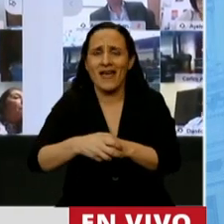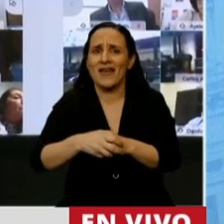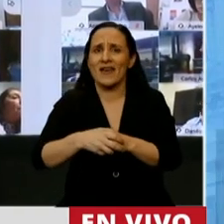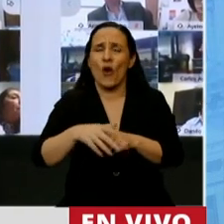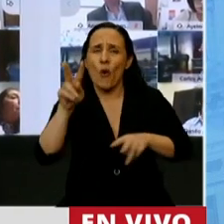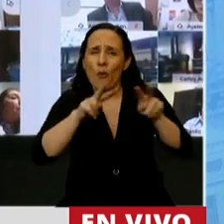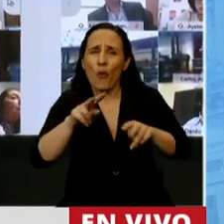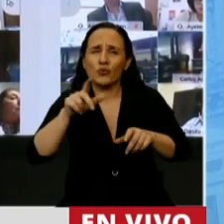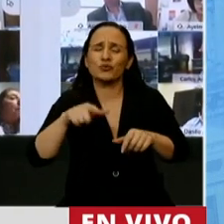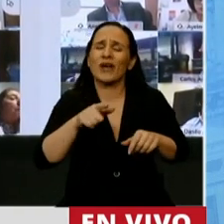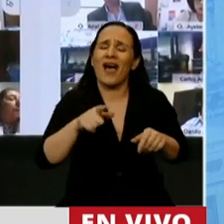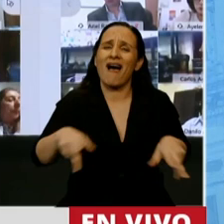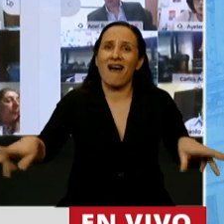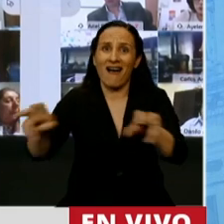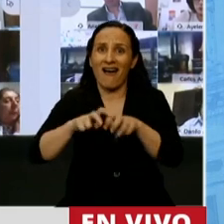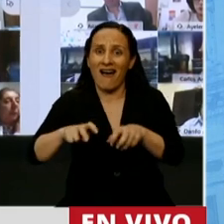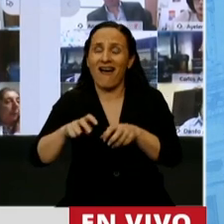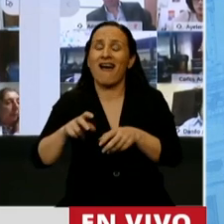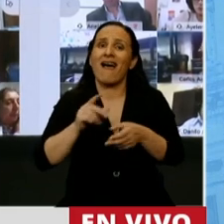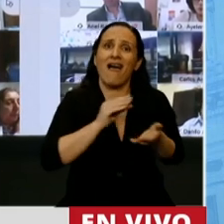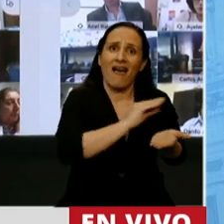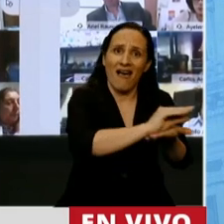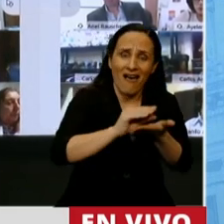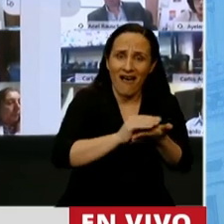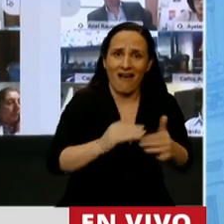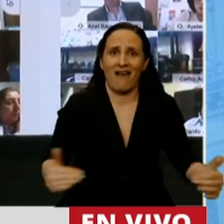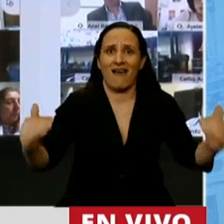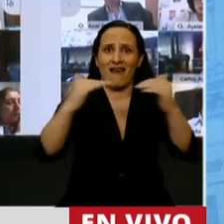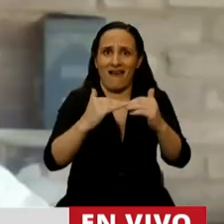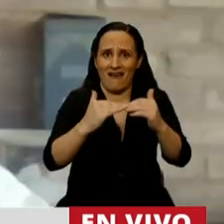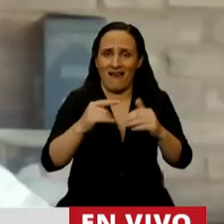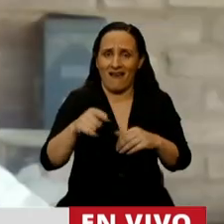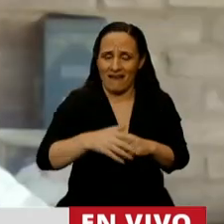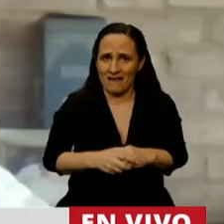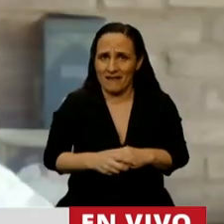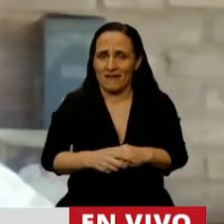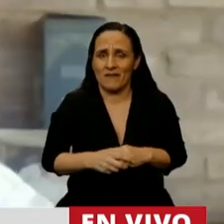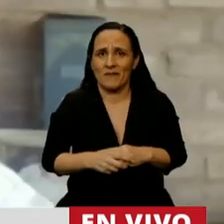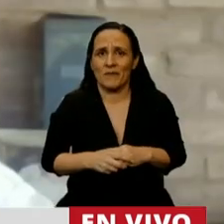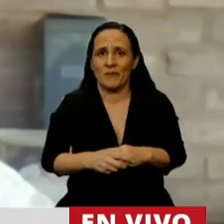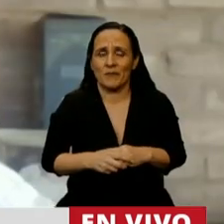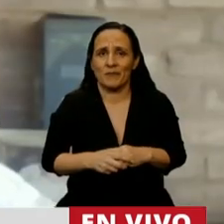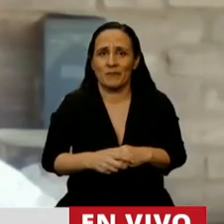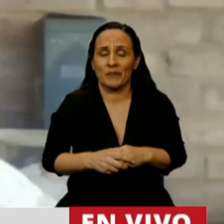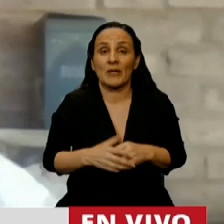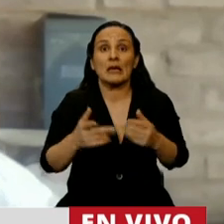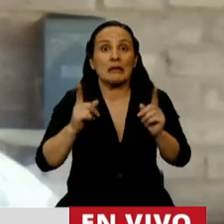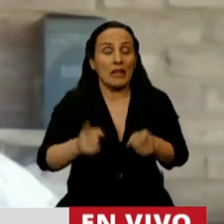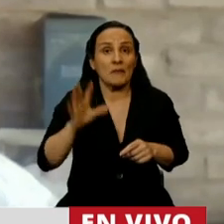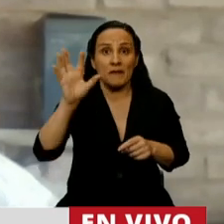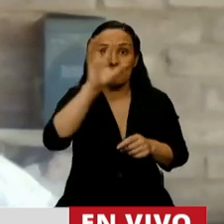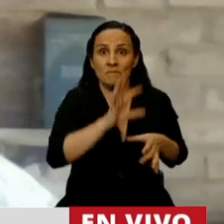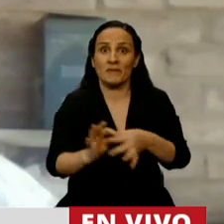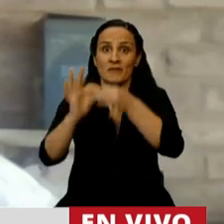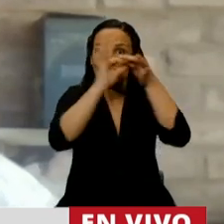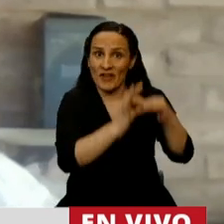lograr equilibrio en lo fiscal, como en el sector externo, el superávit comercial que permita la disponibilidad de divisas, el federalismo, es decir,